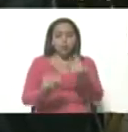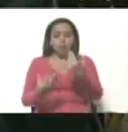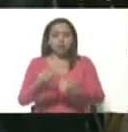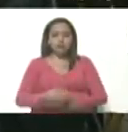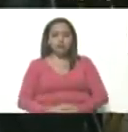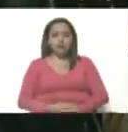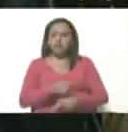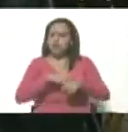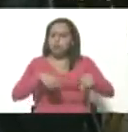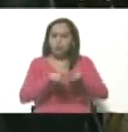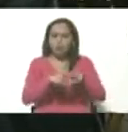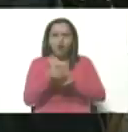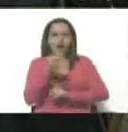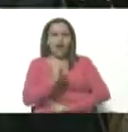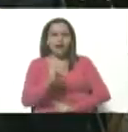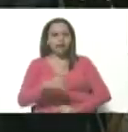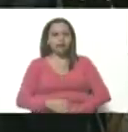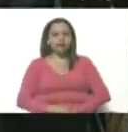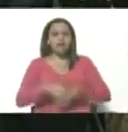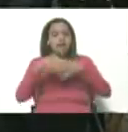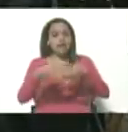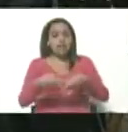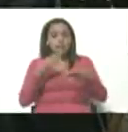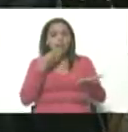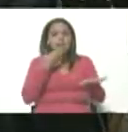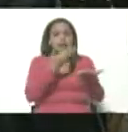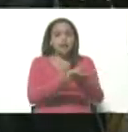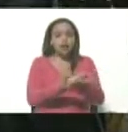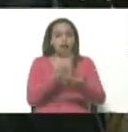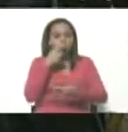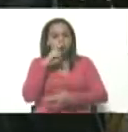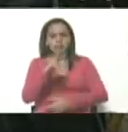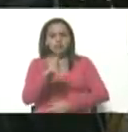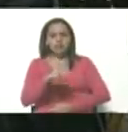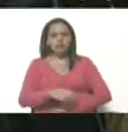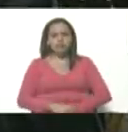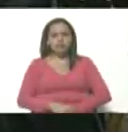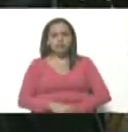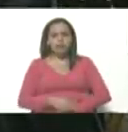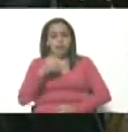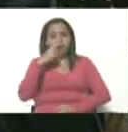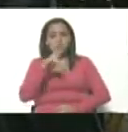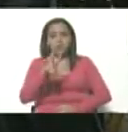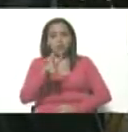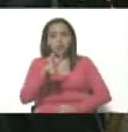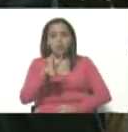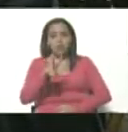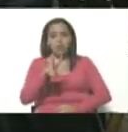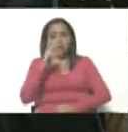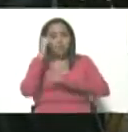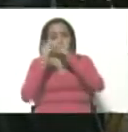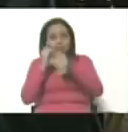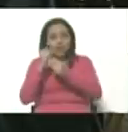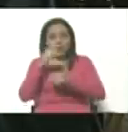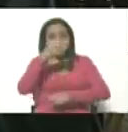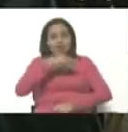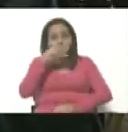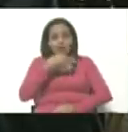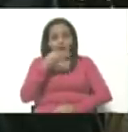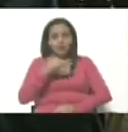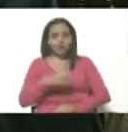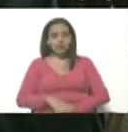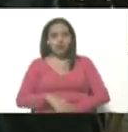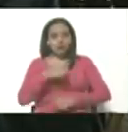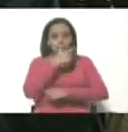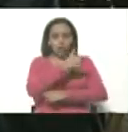la disponibilidad. Siempre le hemos pedido, y usted vio en la videoconferencia que tuvimos en la tarde de hoy, a los gobernadores, a las autoridades únicas de